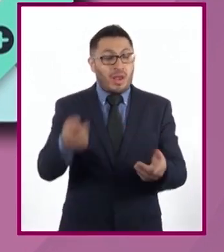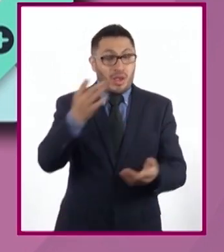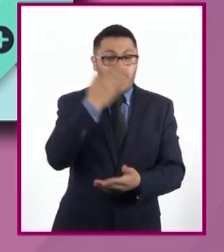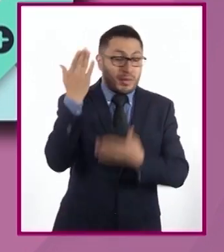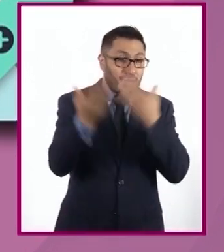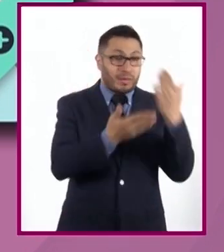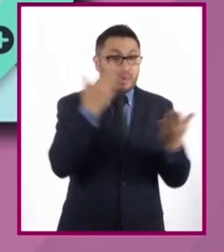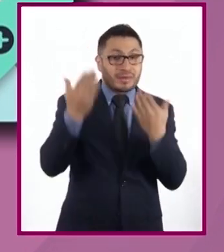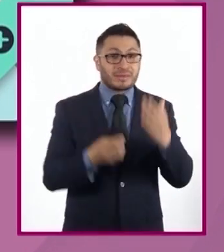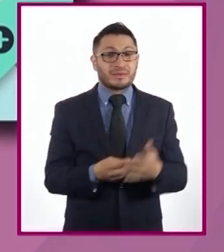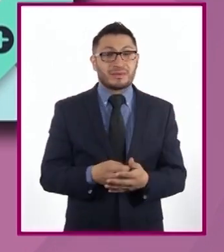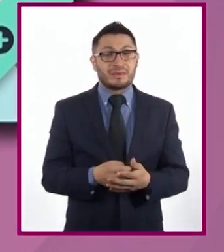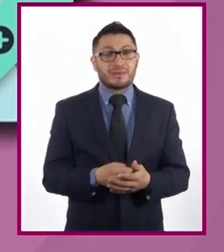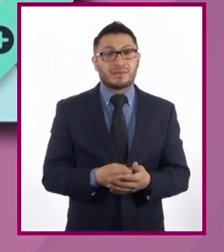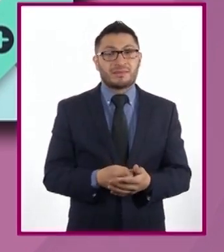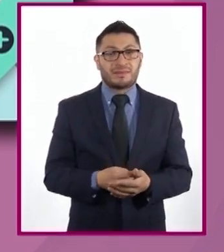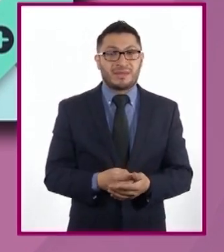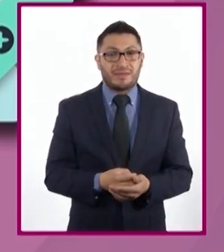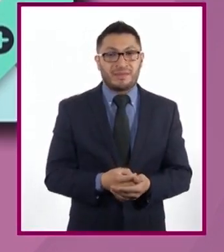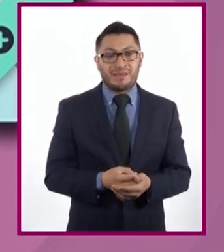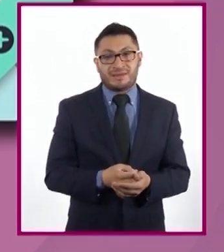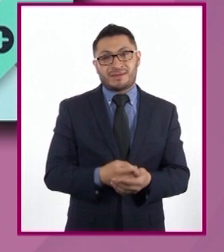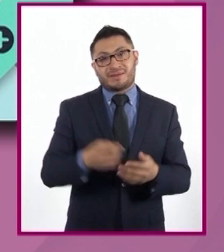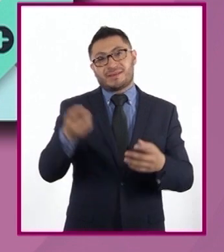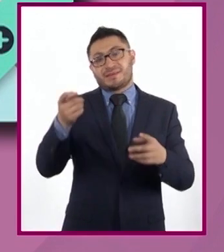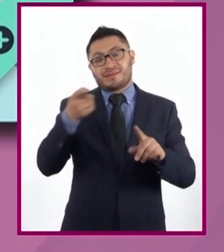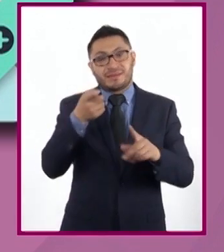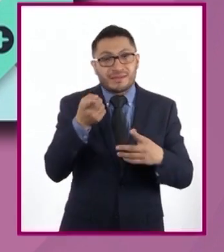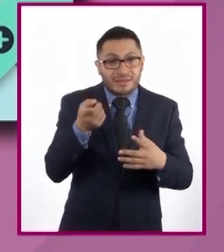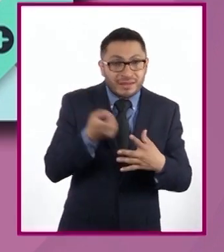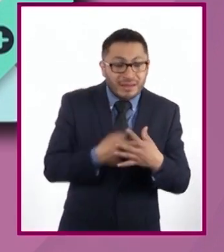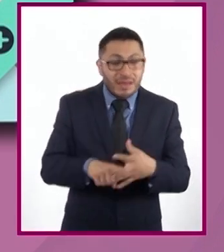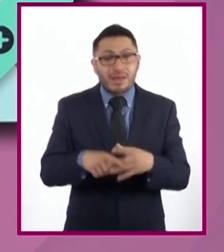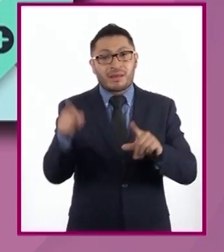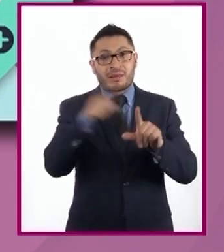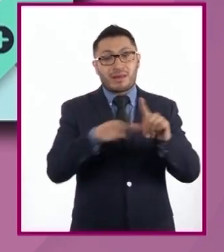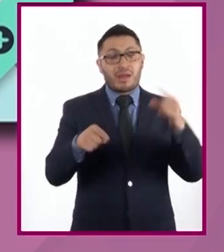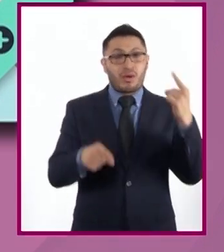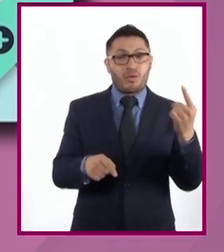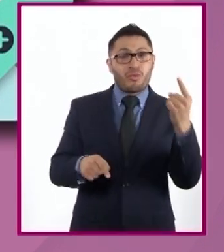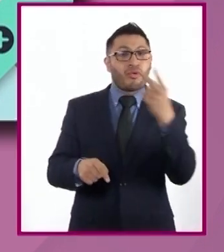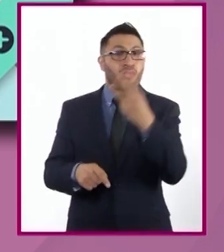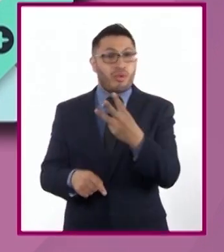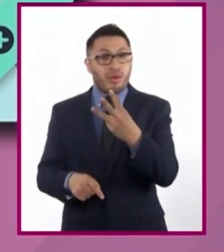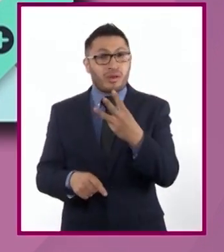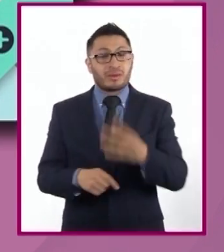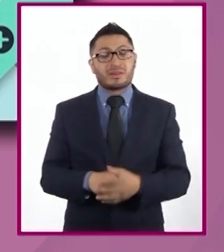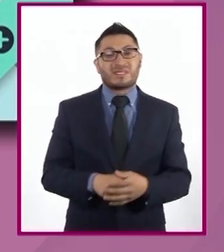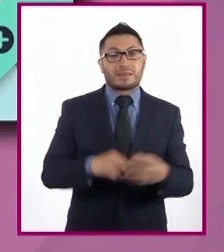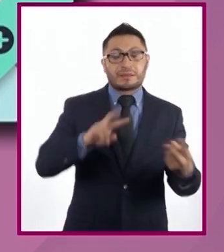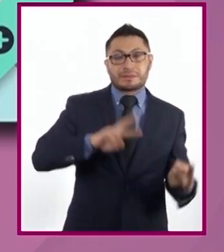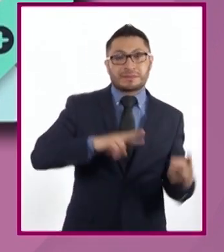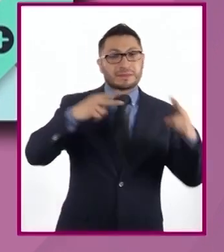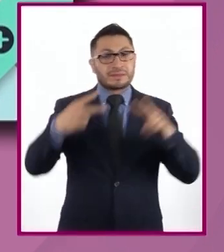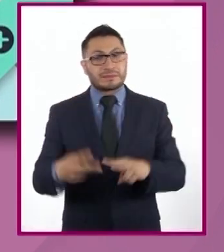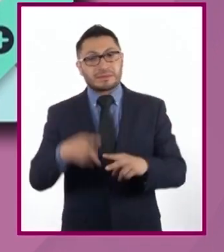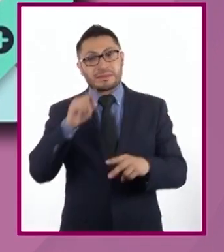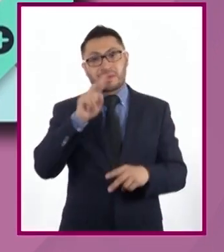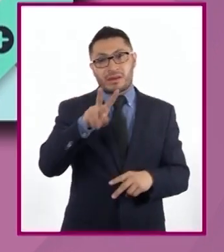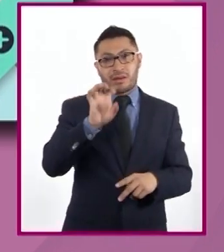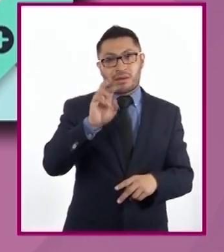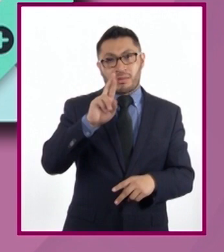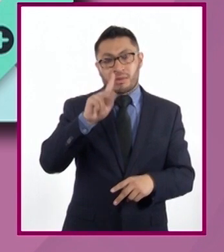estudiamos. Comenzaremos con los ángulos 1 y 3, que son opuestos por el